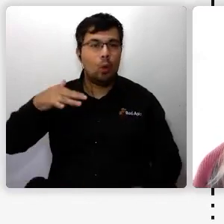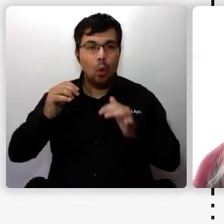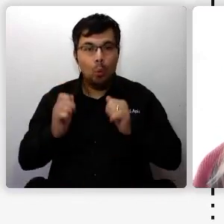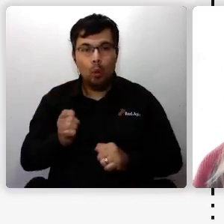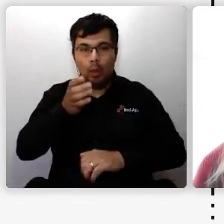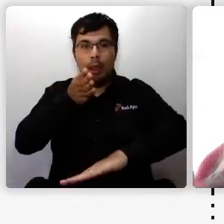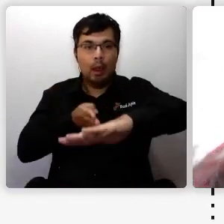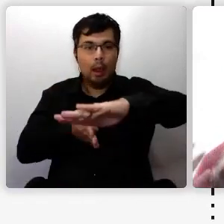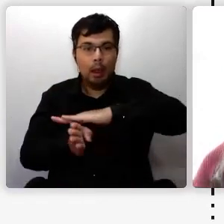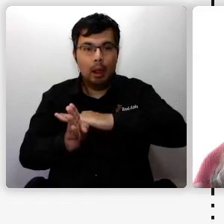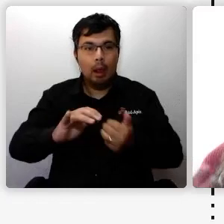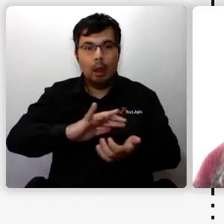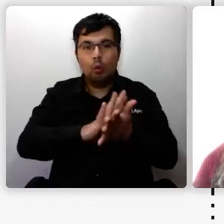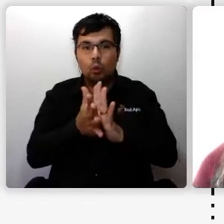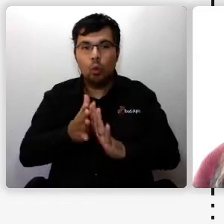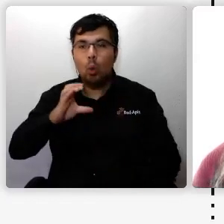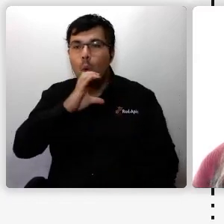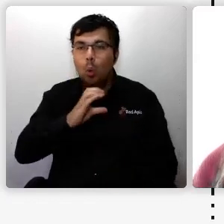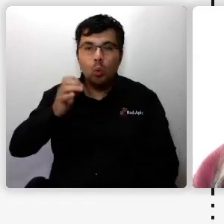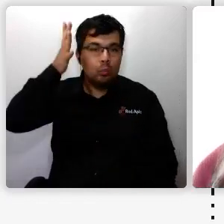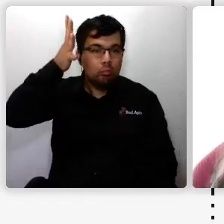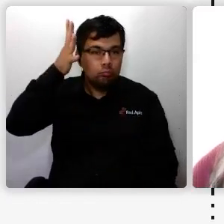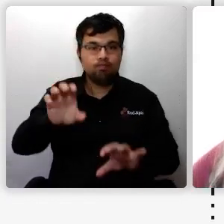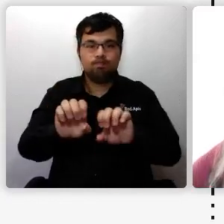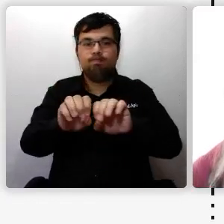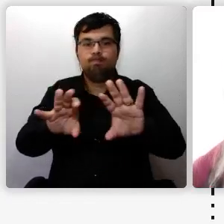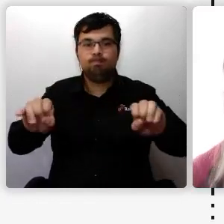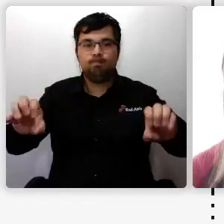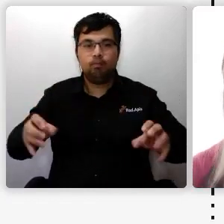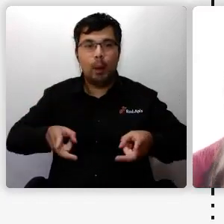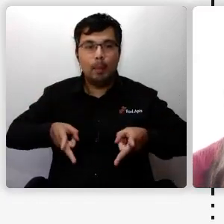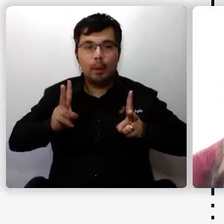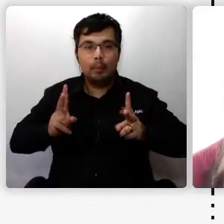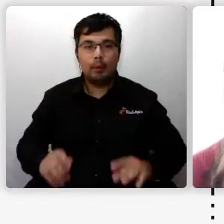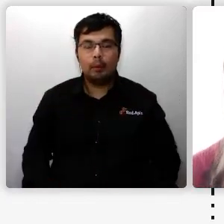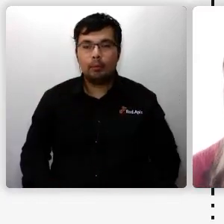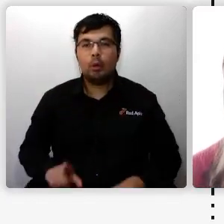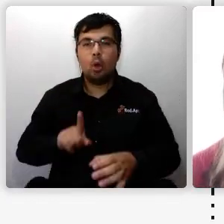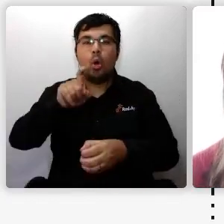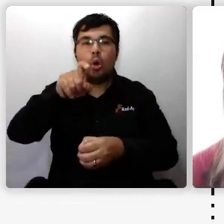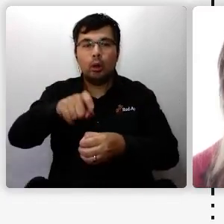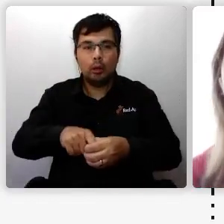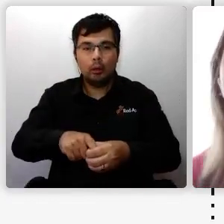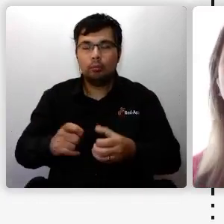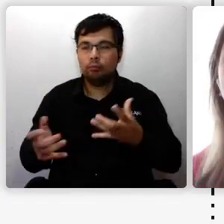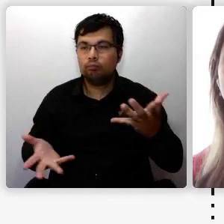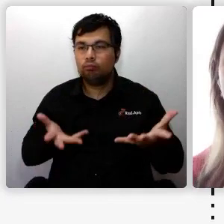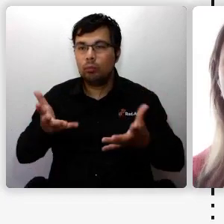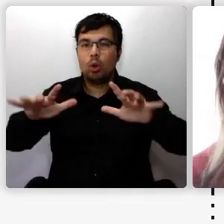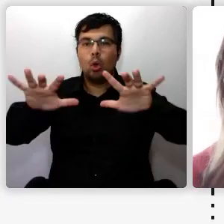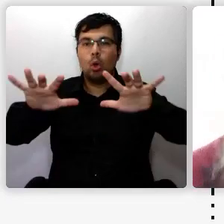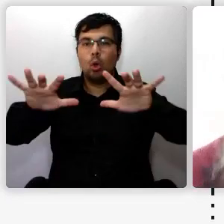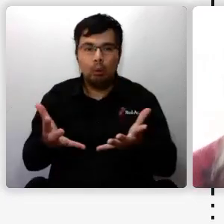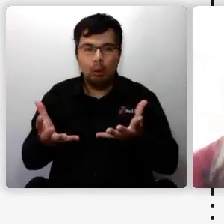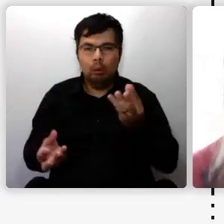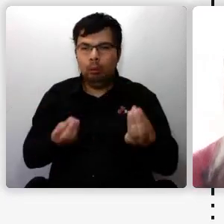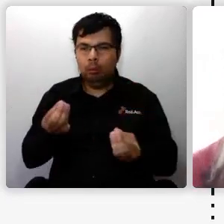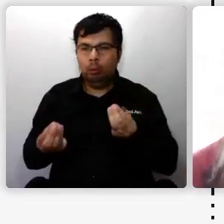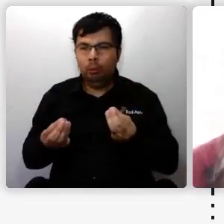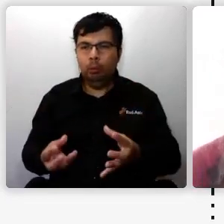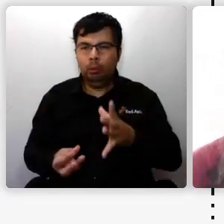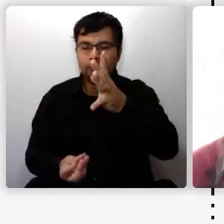acceder a todas estas capacitaciones y cursos que nos permitan estar conectados con el mundo, con lo que está pasando, con